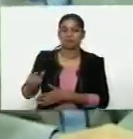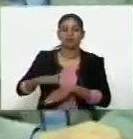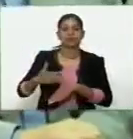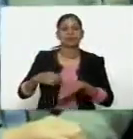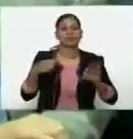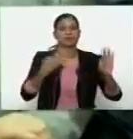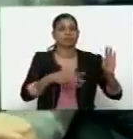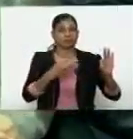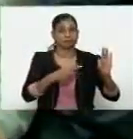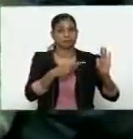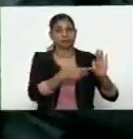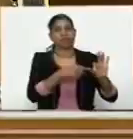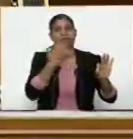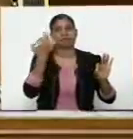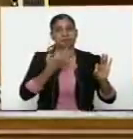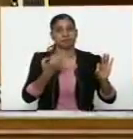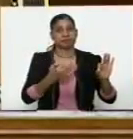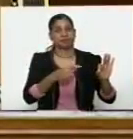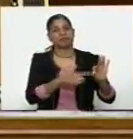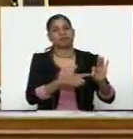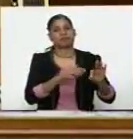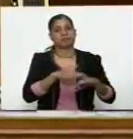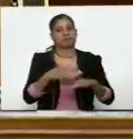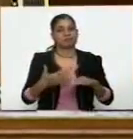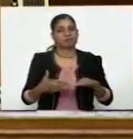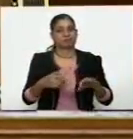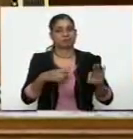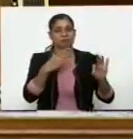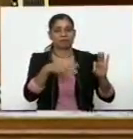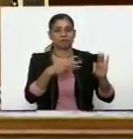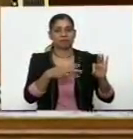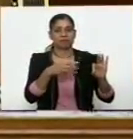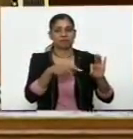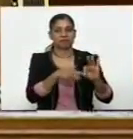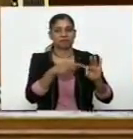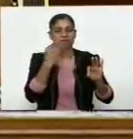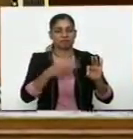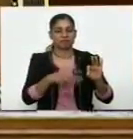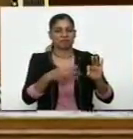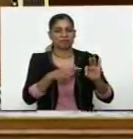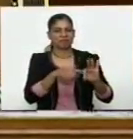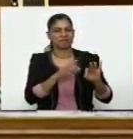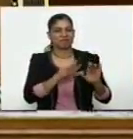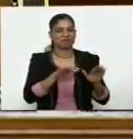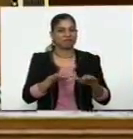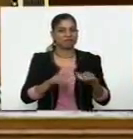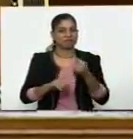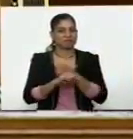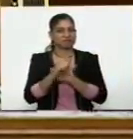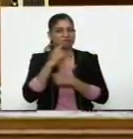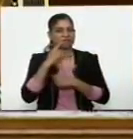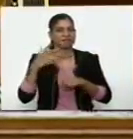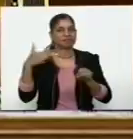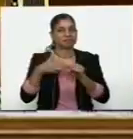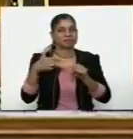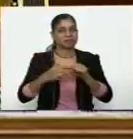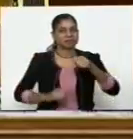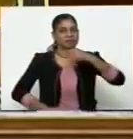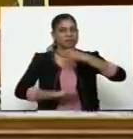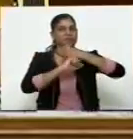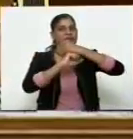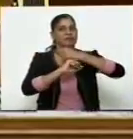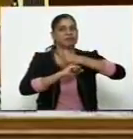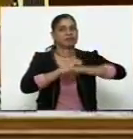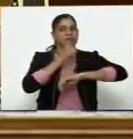real, porque el Petro es un criptoactivo que está respaldado por las mayores reservas petroleras de